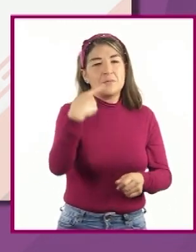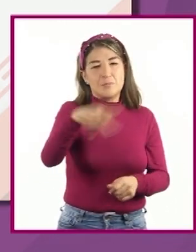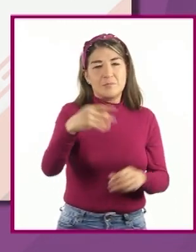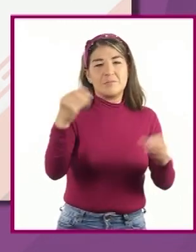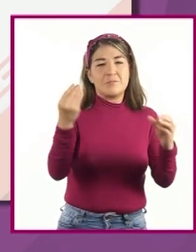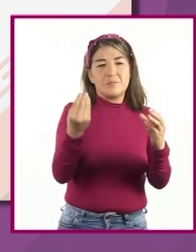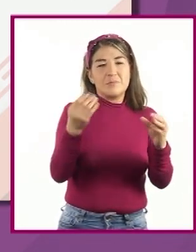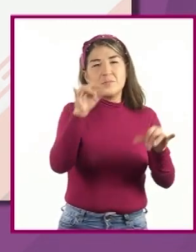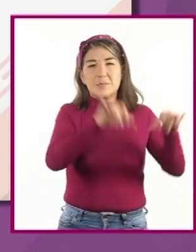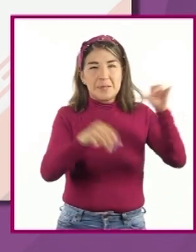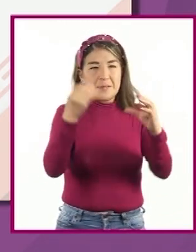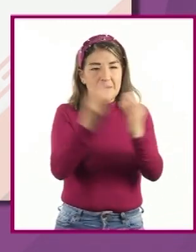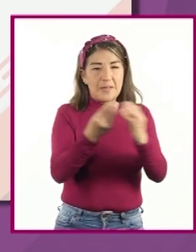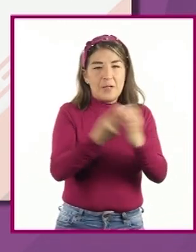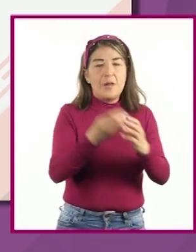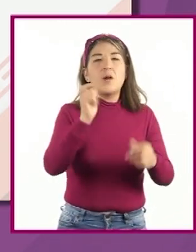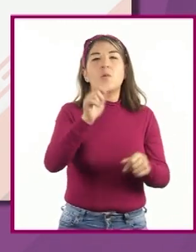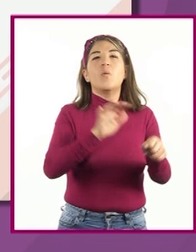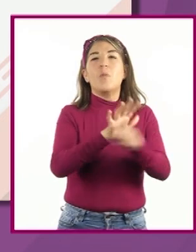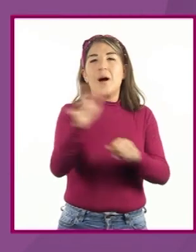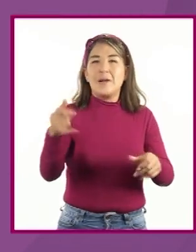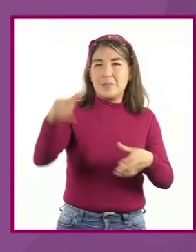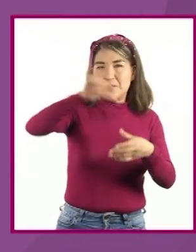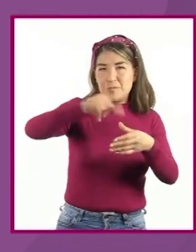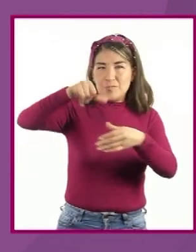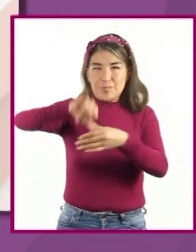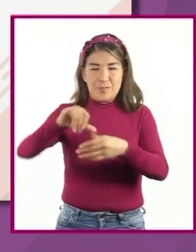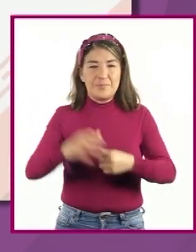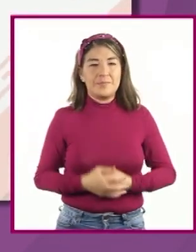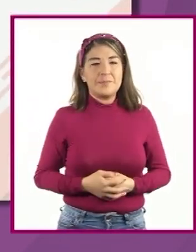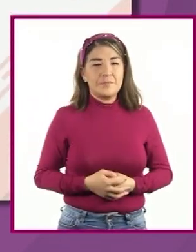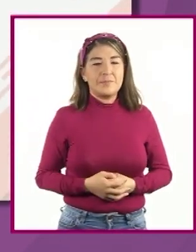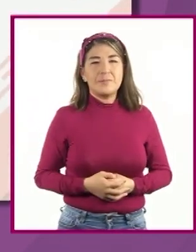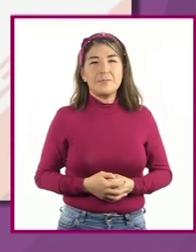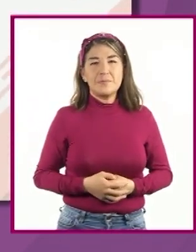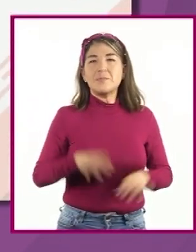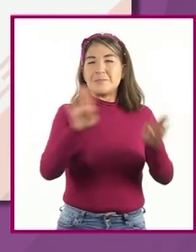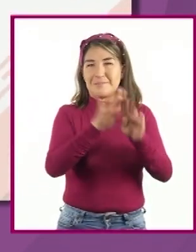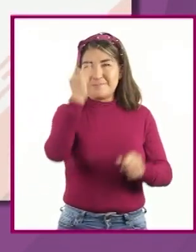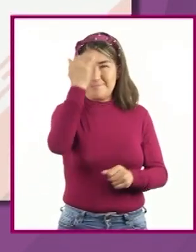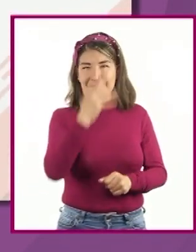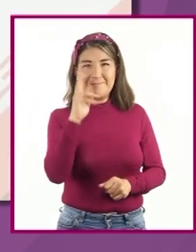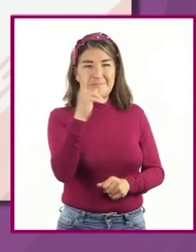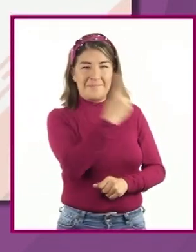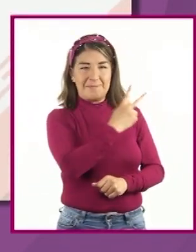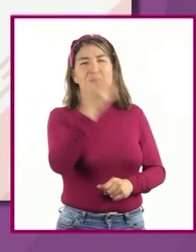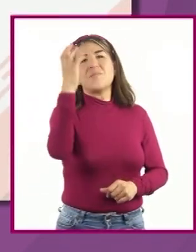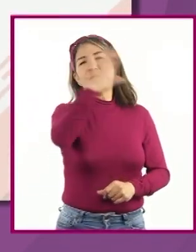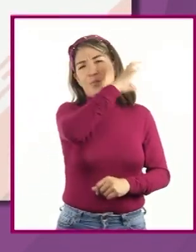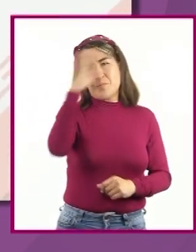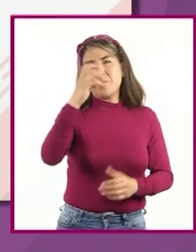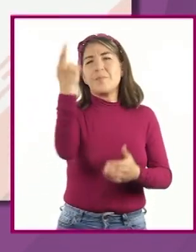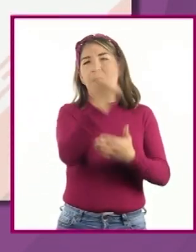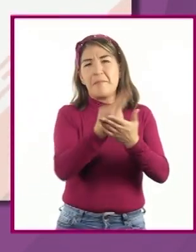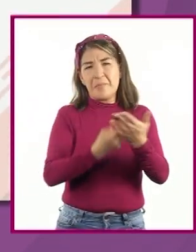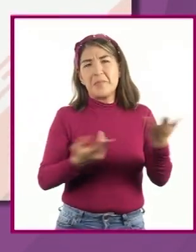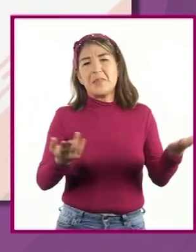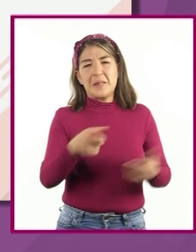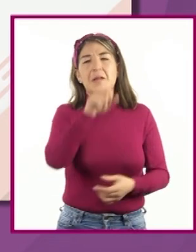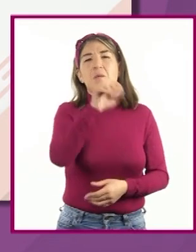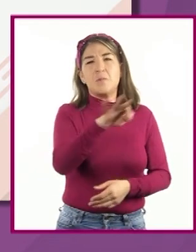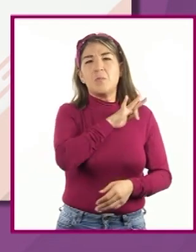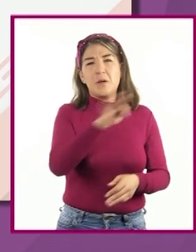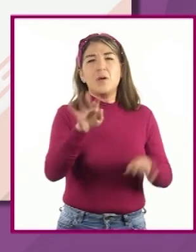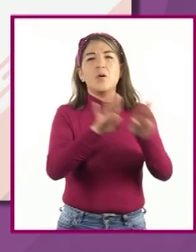estructural inducido por la sustancia indicadora. Colocamos imágenes, ya sea en fotos o dibujos, o bien podrían